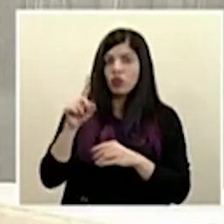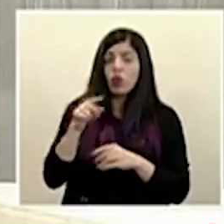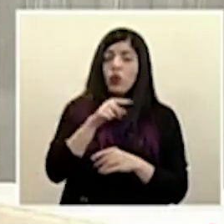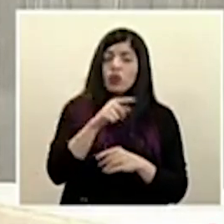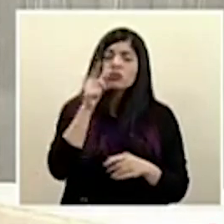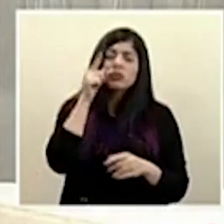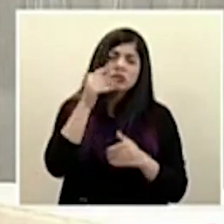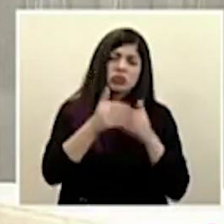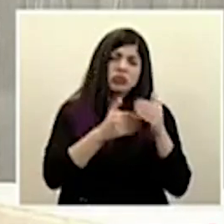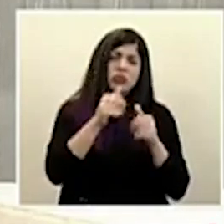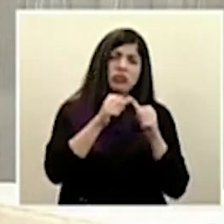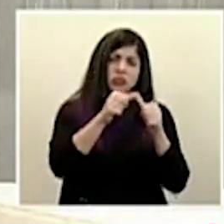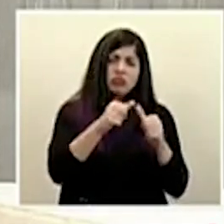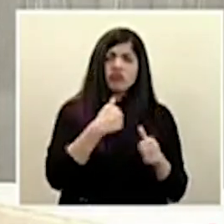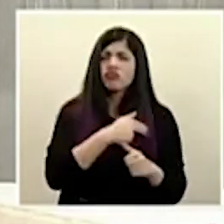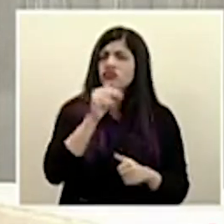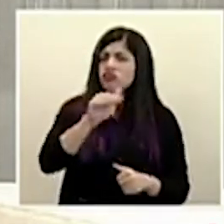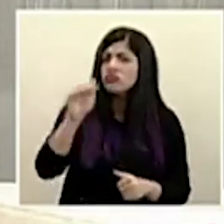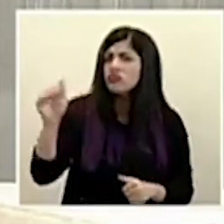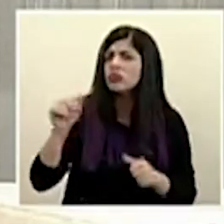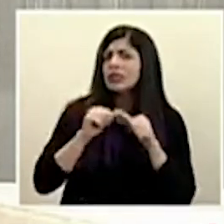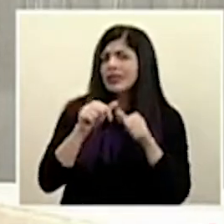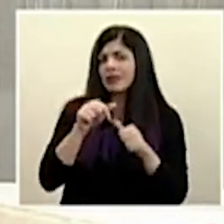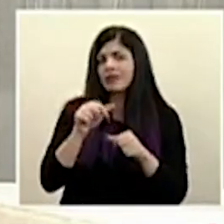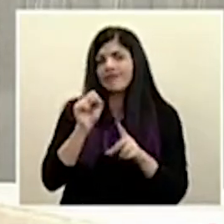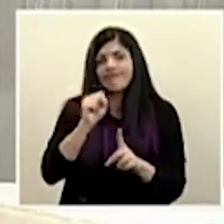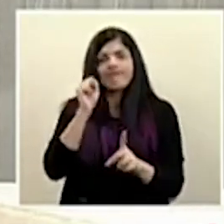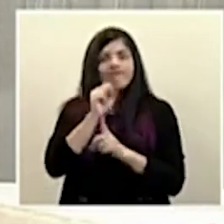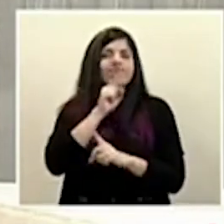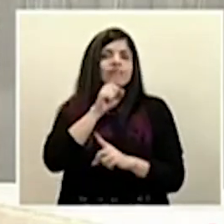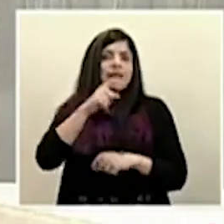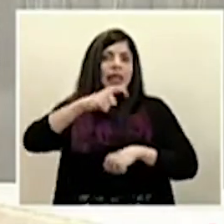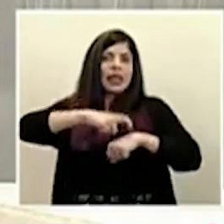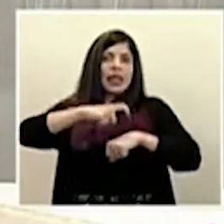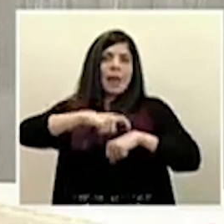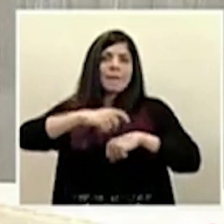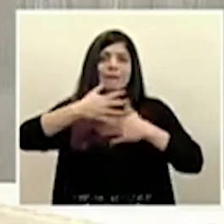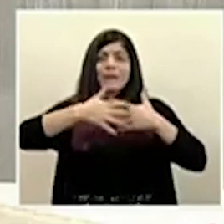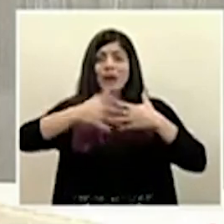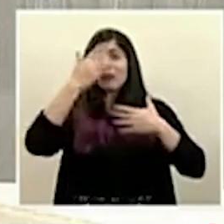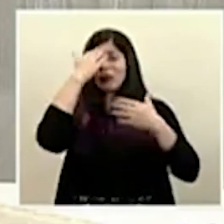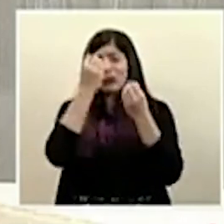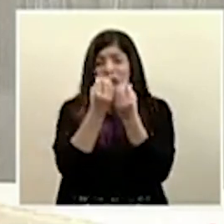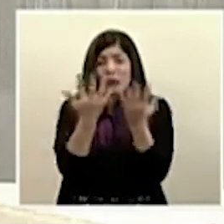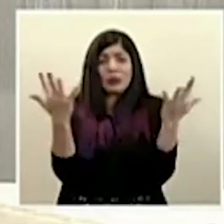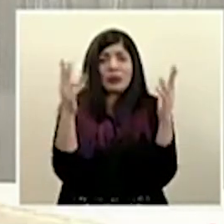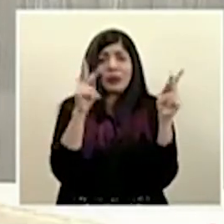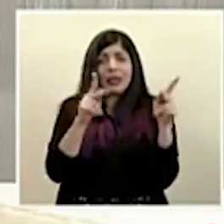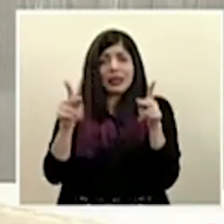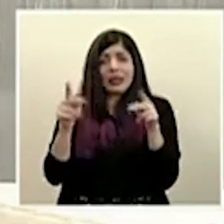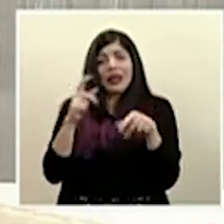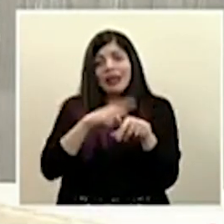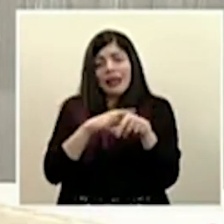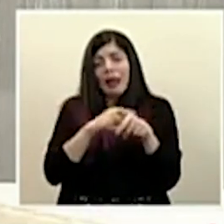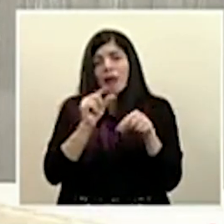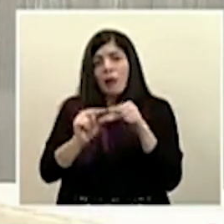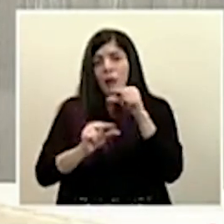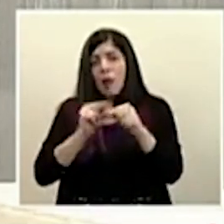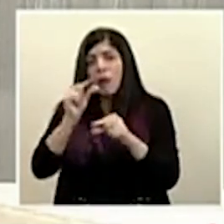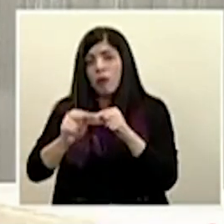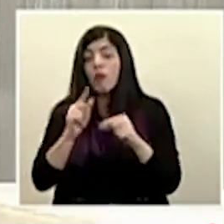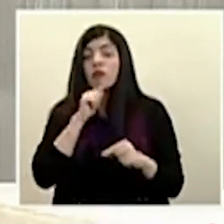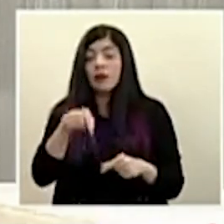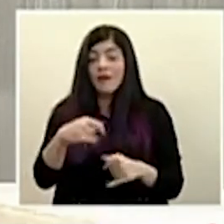en camino, seguiremos notificando, es una situación básicamente de tiempo por la gran cantidad de casos. Y efectivamente este